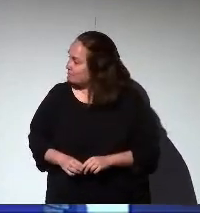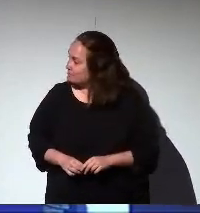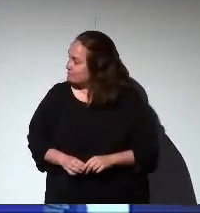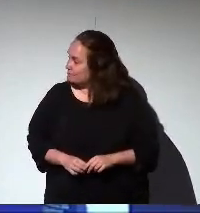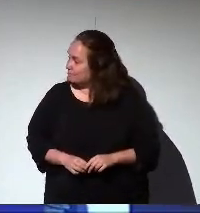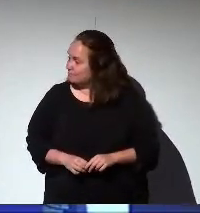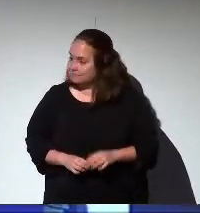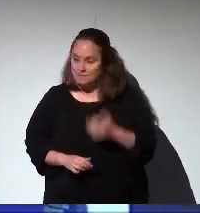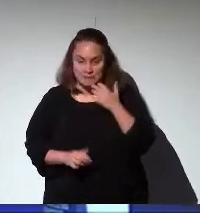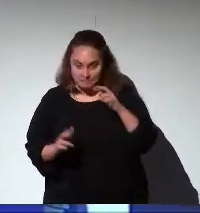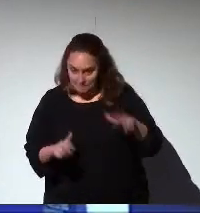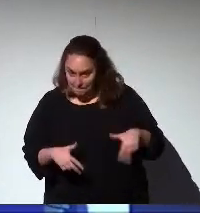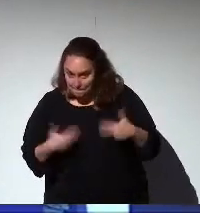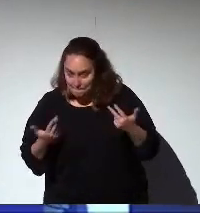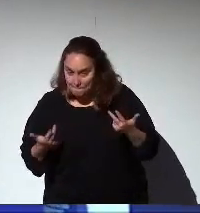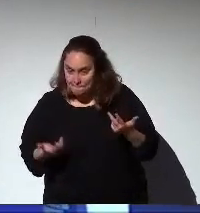si así me lo permiten.